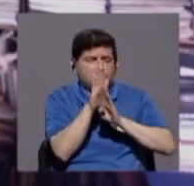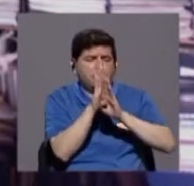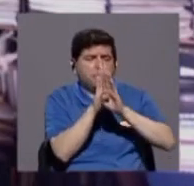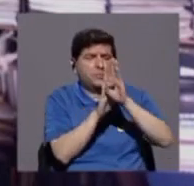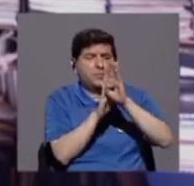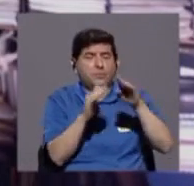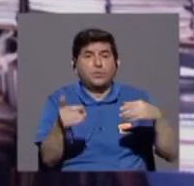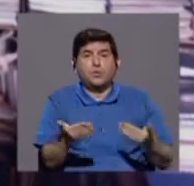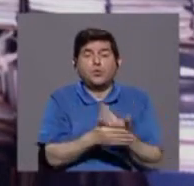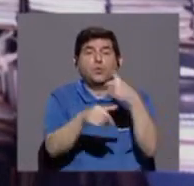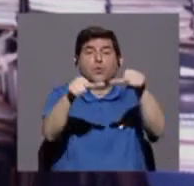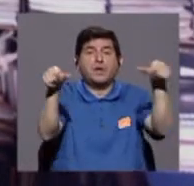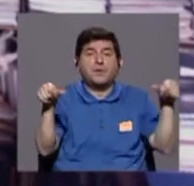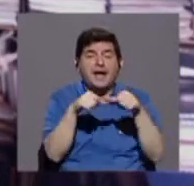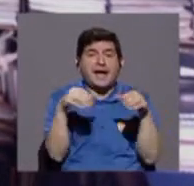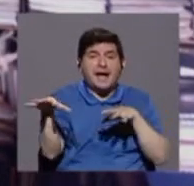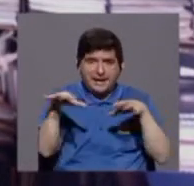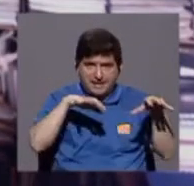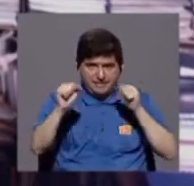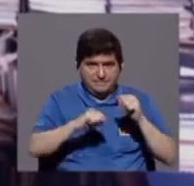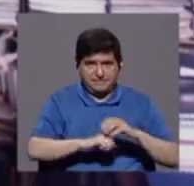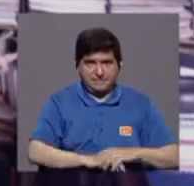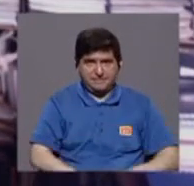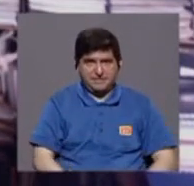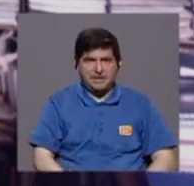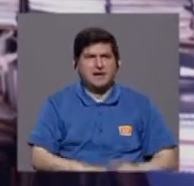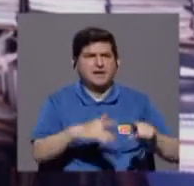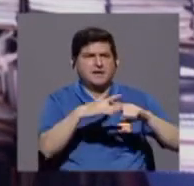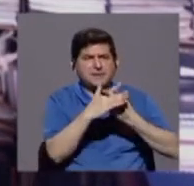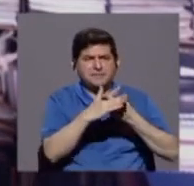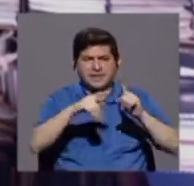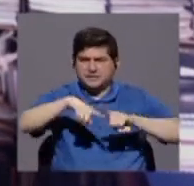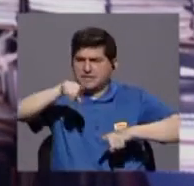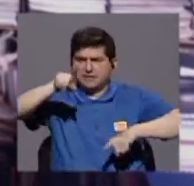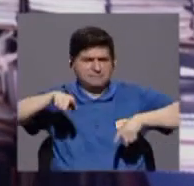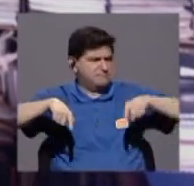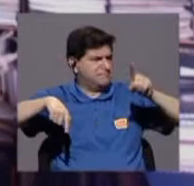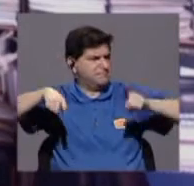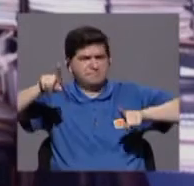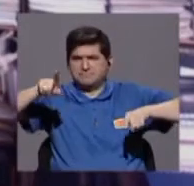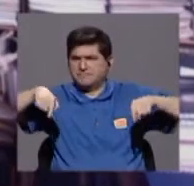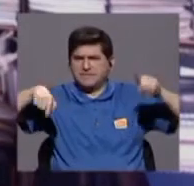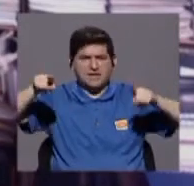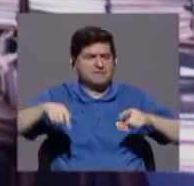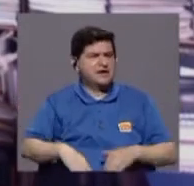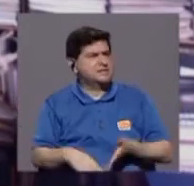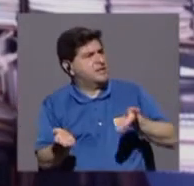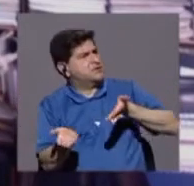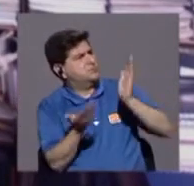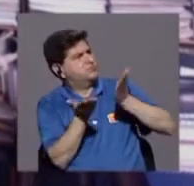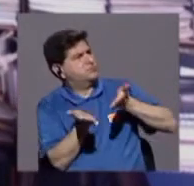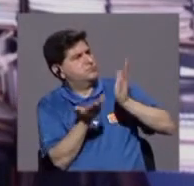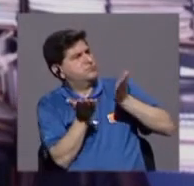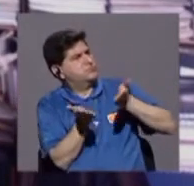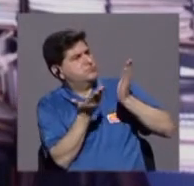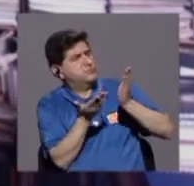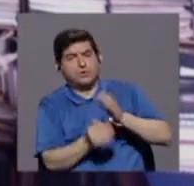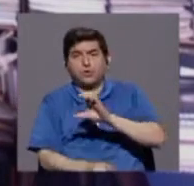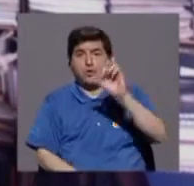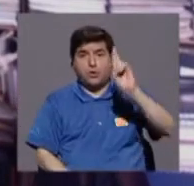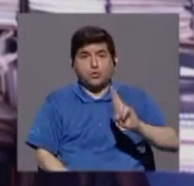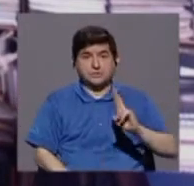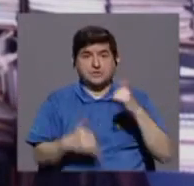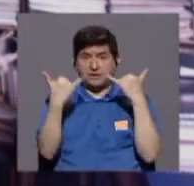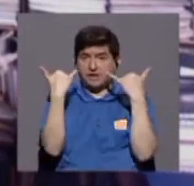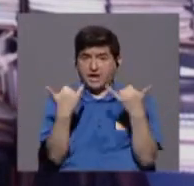nuevos sectores de actividad, se empiezan a diversificar las exportaciones. Costa Rica ya no